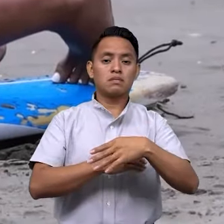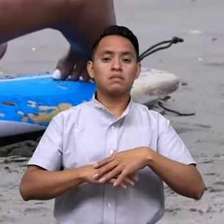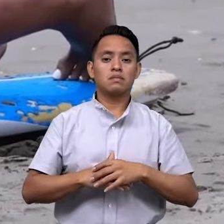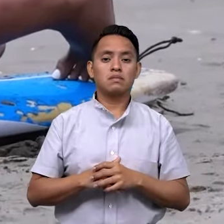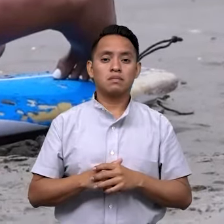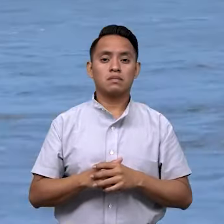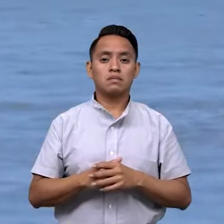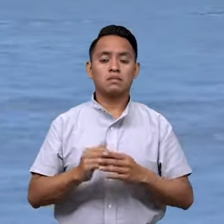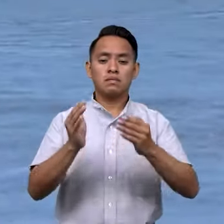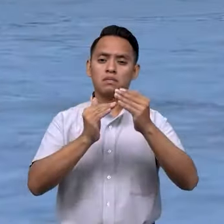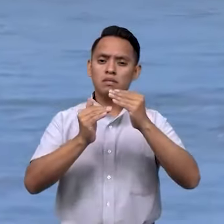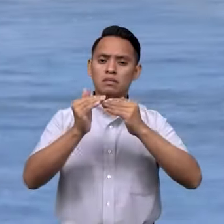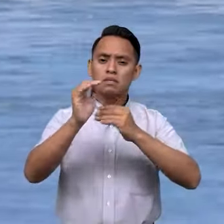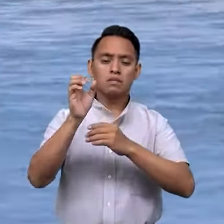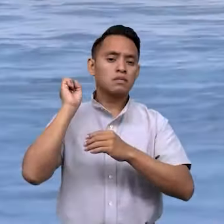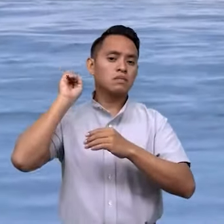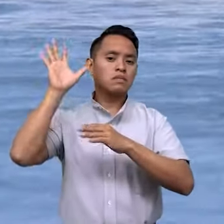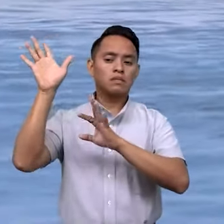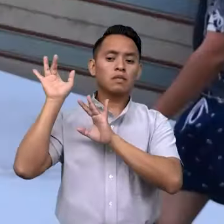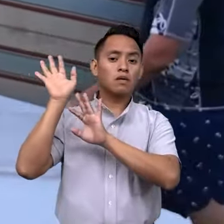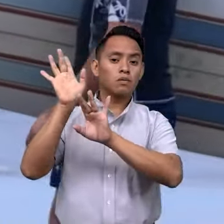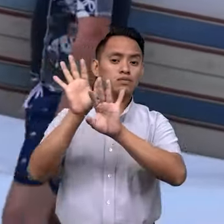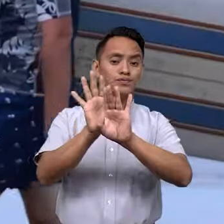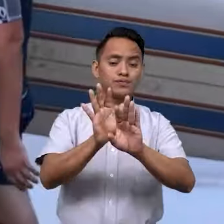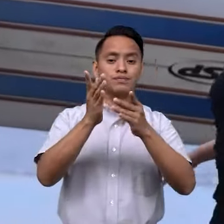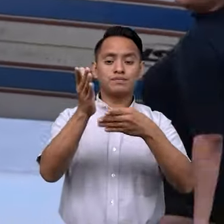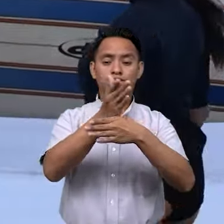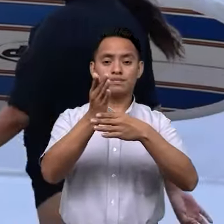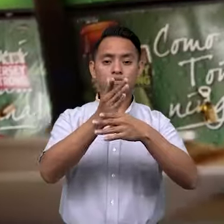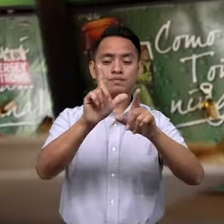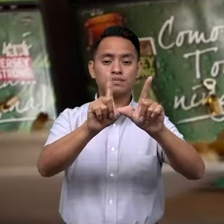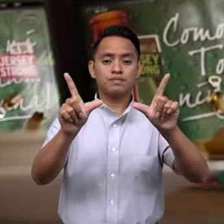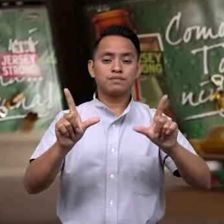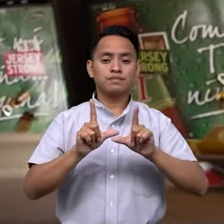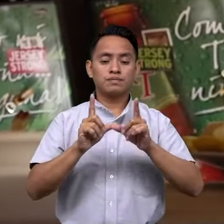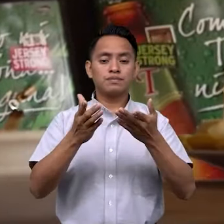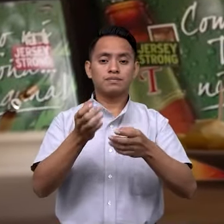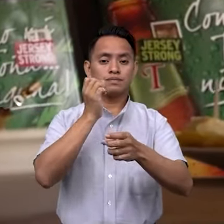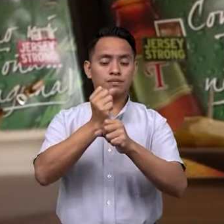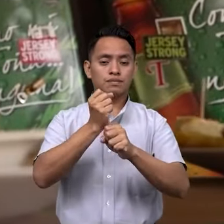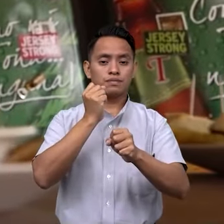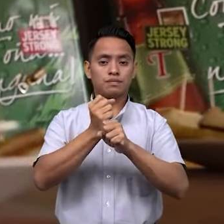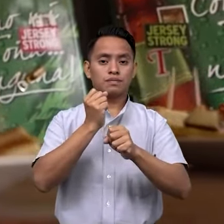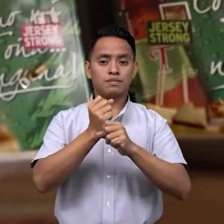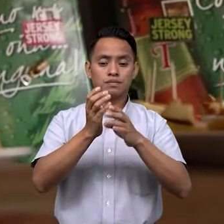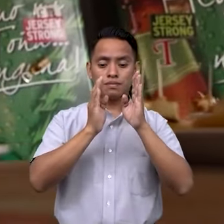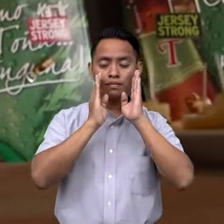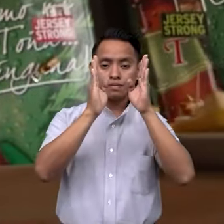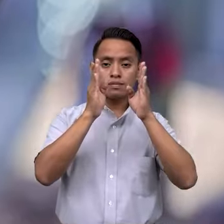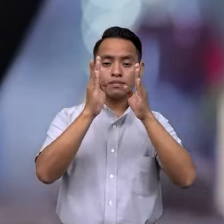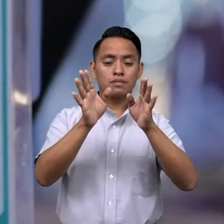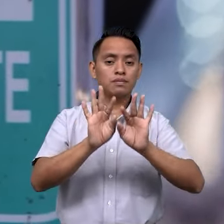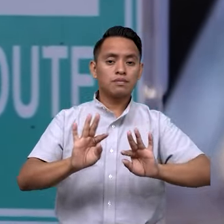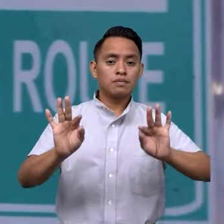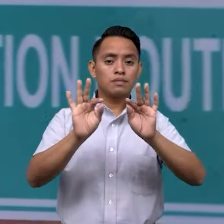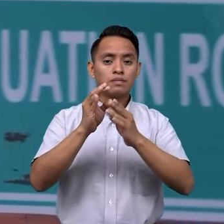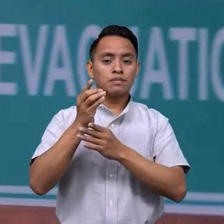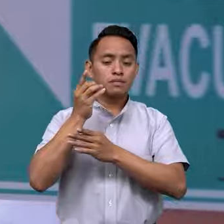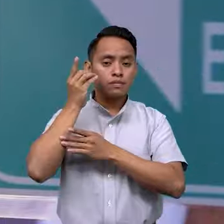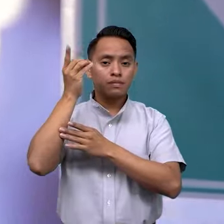su alta plusvalía turística, desde los diferentes establecimientos se trabaja en un enfoque integral para